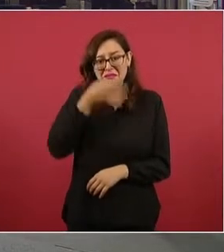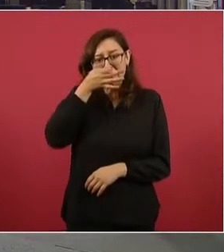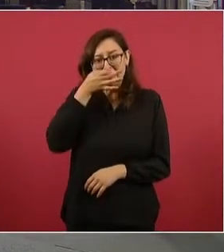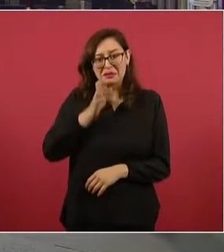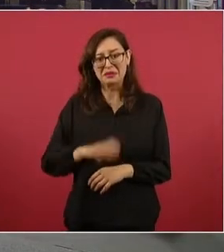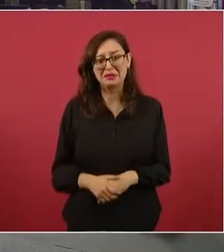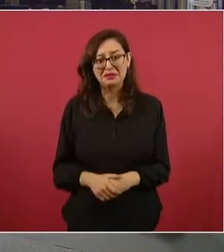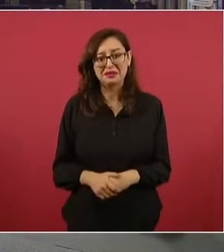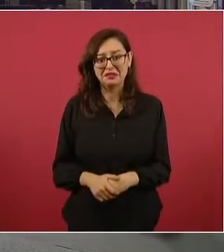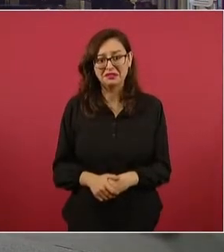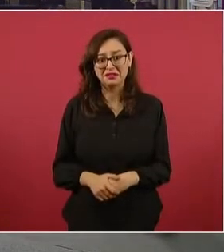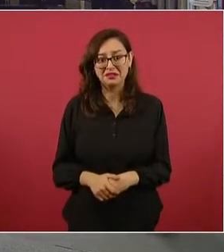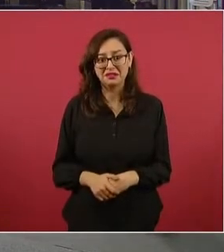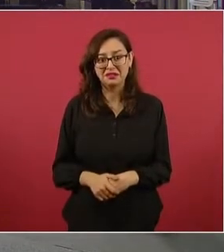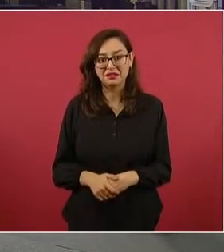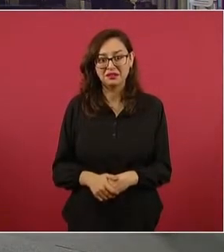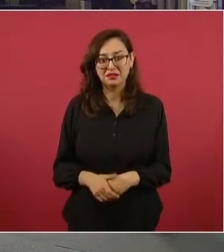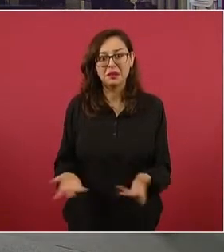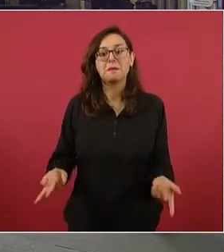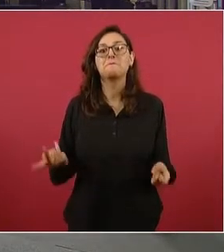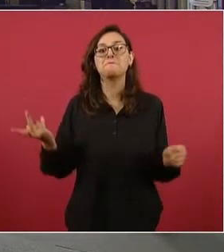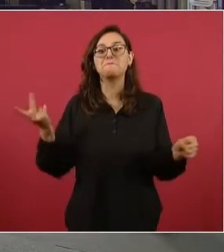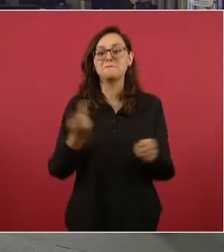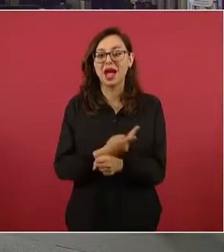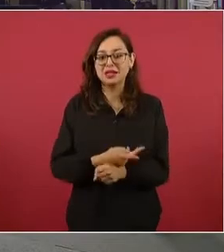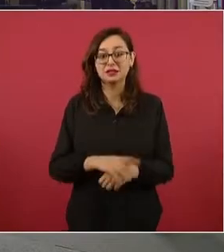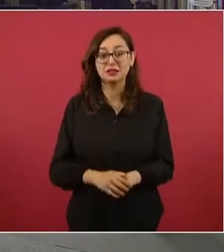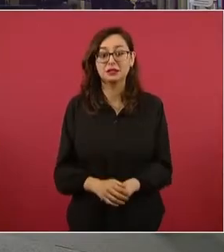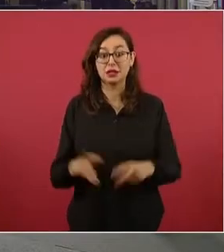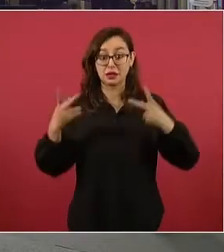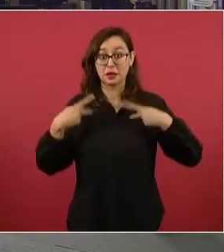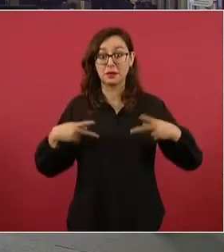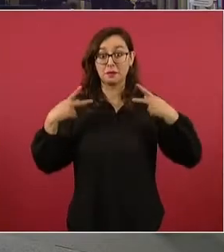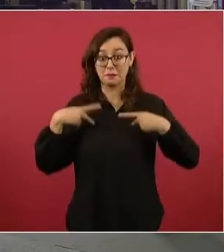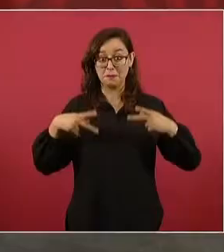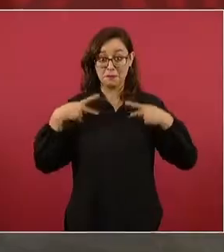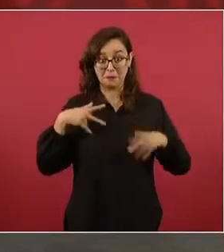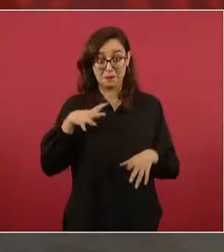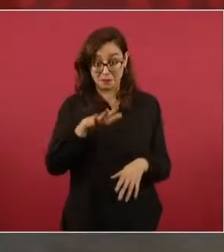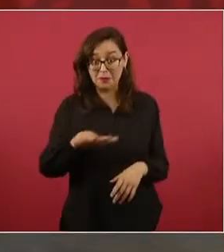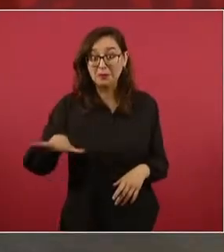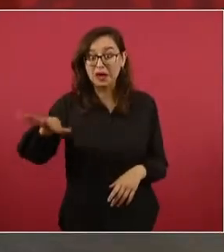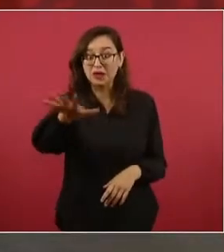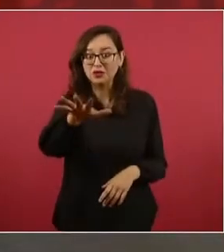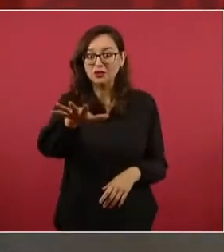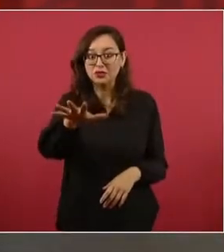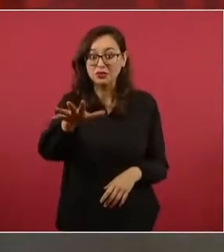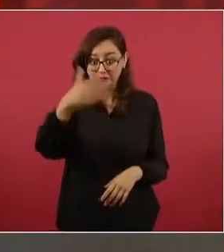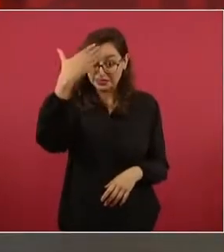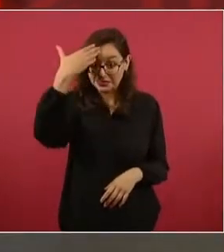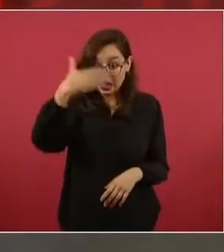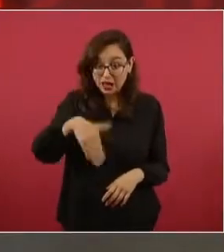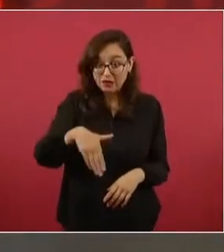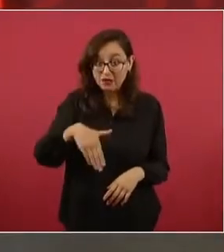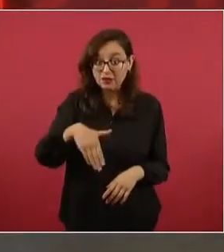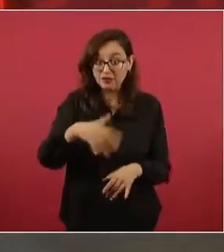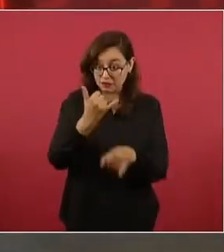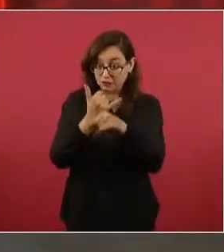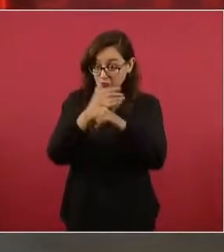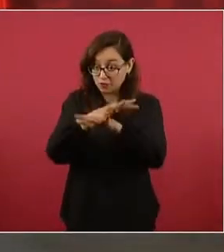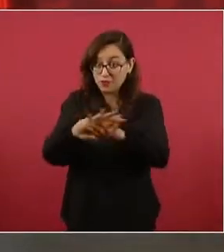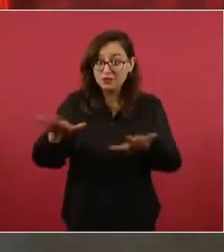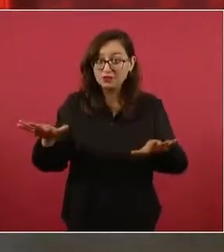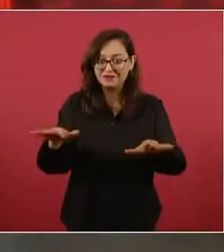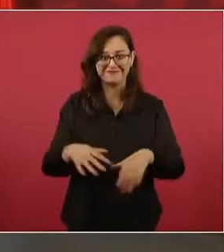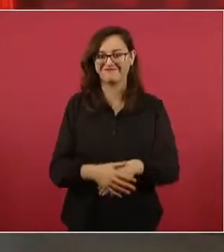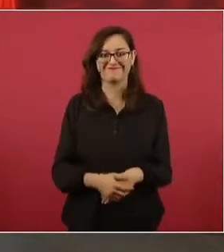porque la mafia del poder tenía el control de